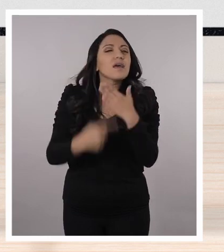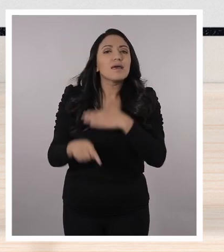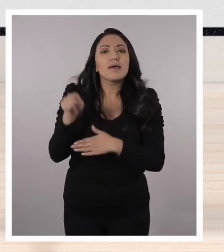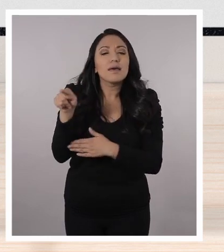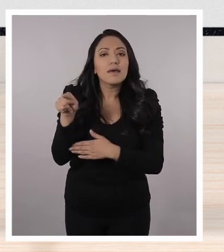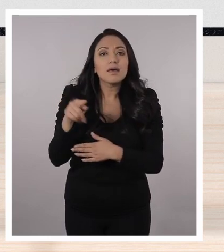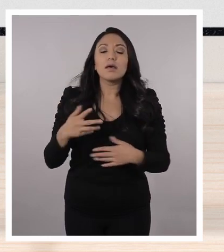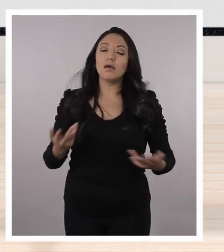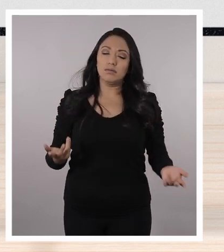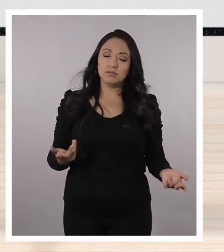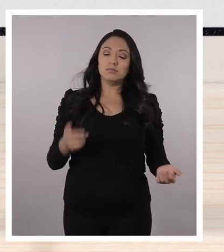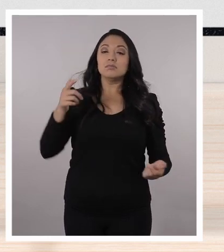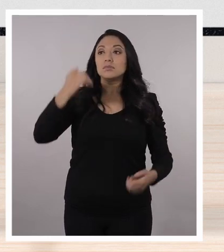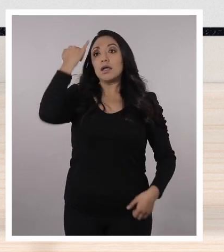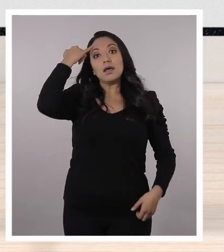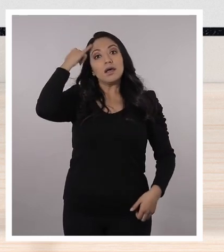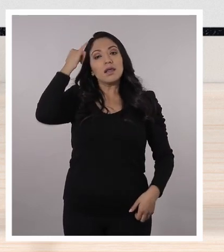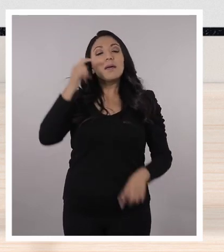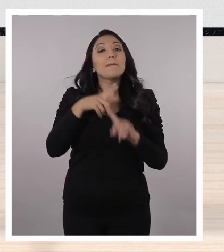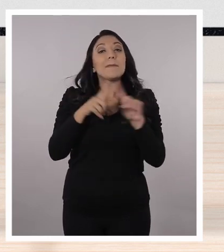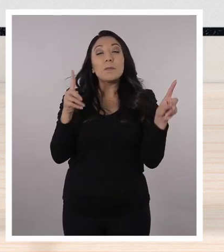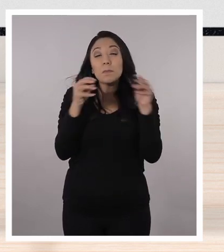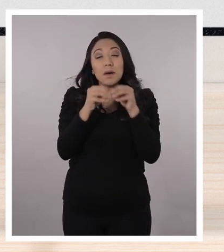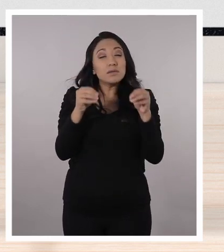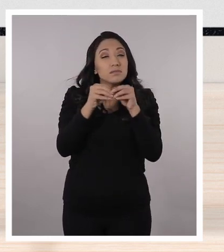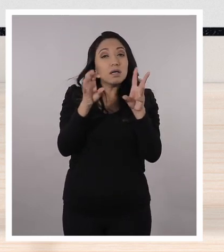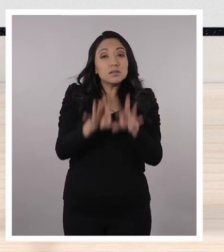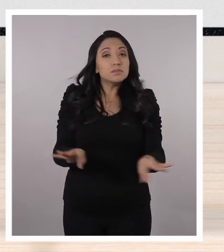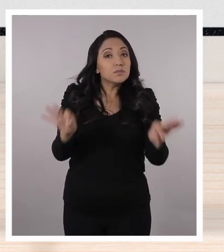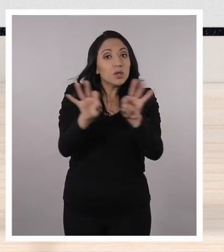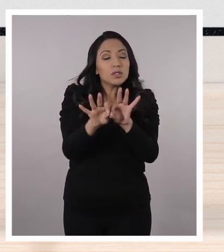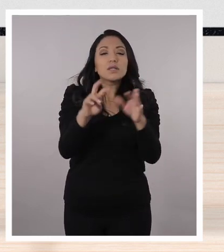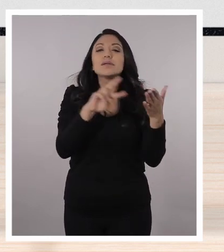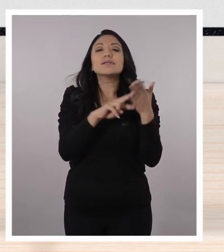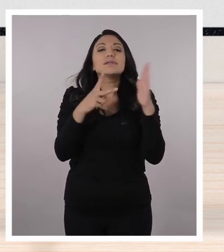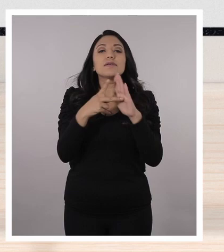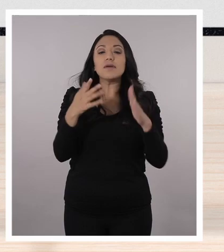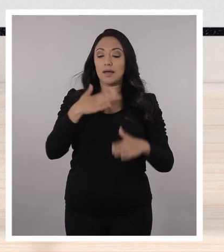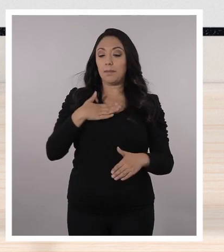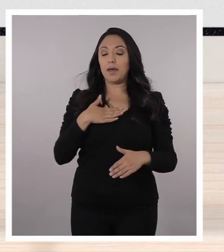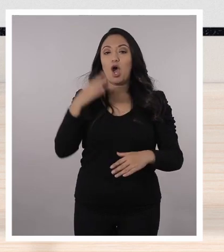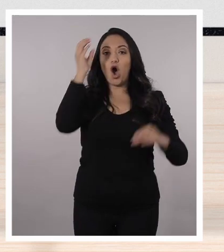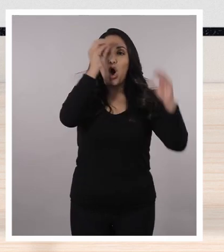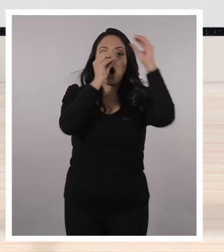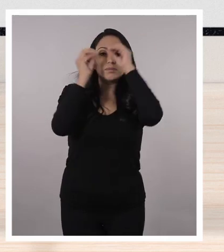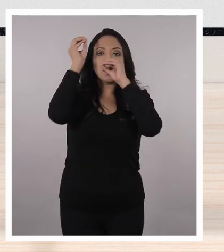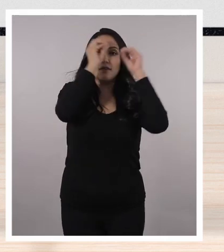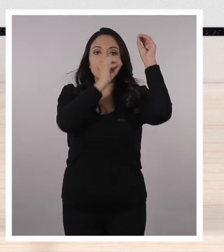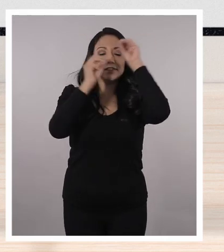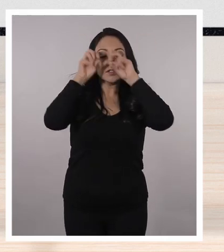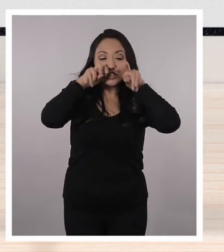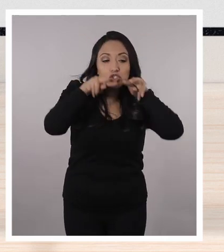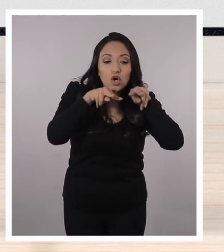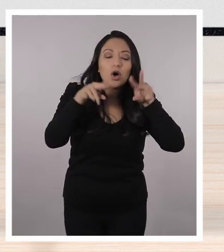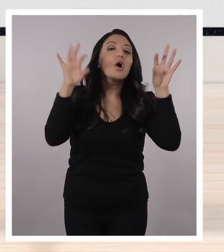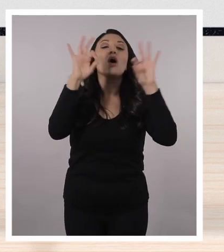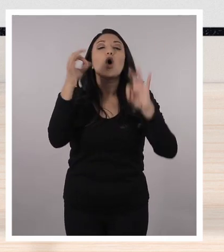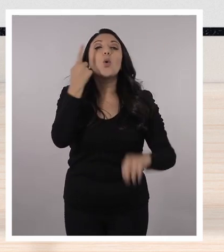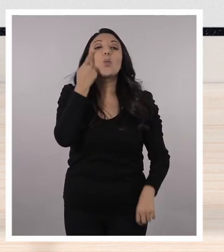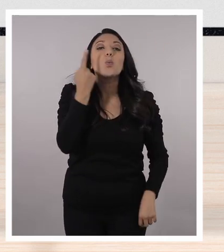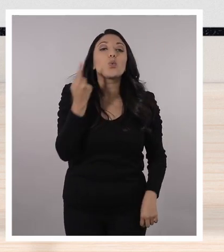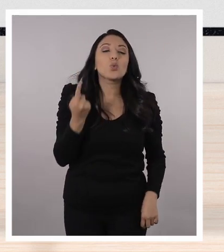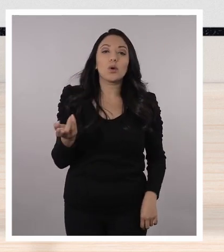¿Qué queremos descubrir? Nos planteamos una hipótesis, pero ojo, lo más importante, hacer un ejercicio de observación o